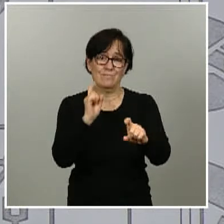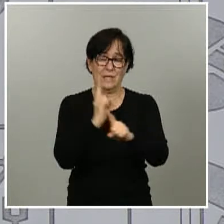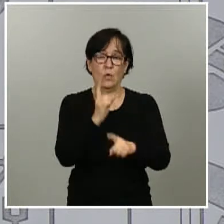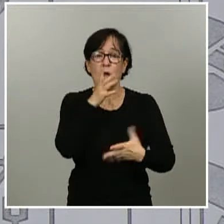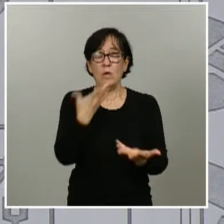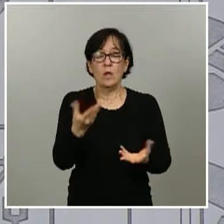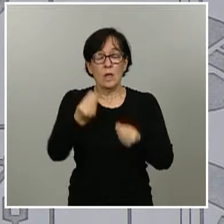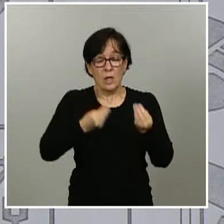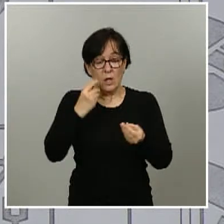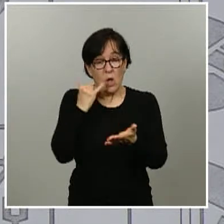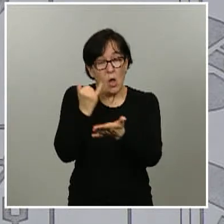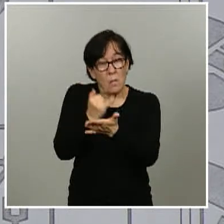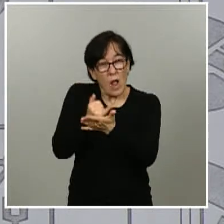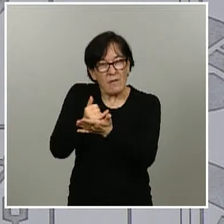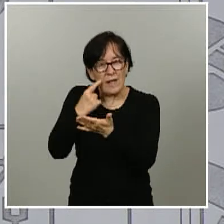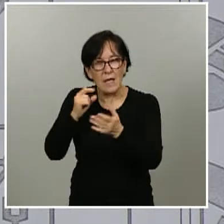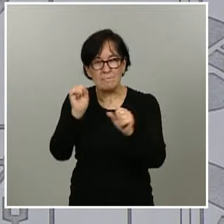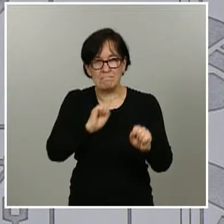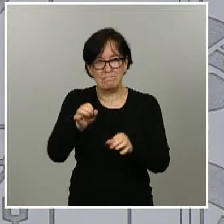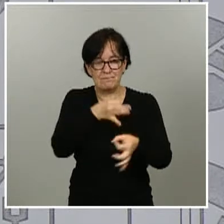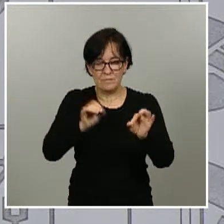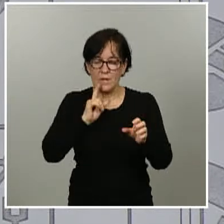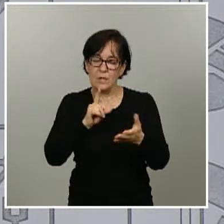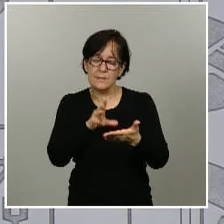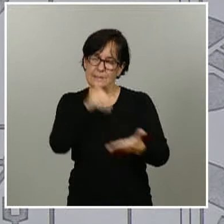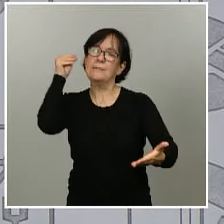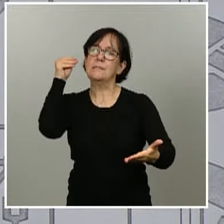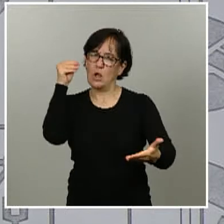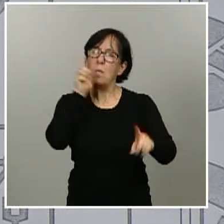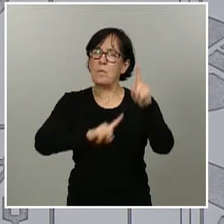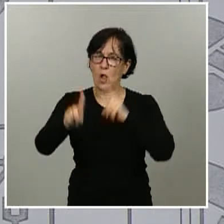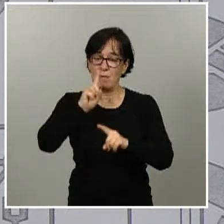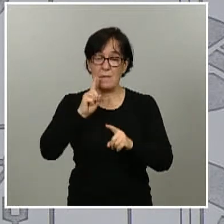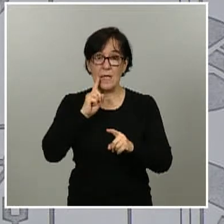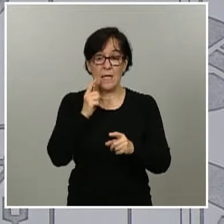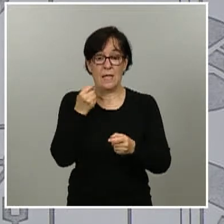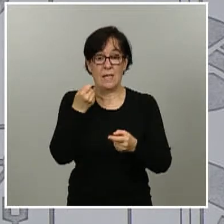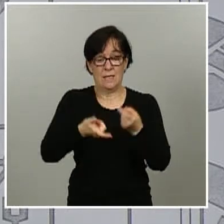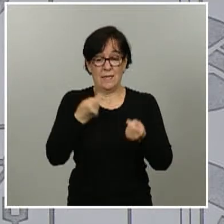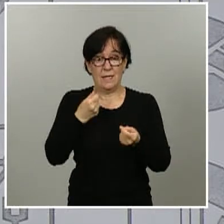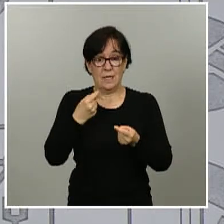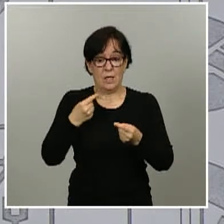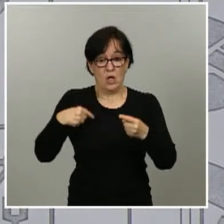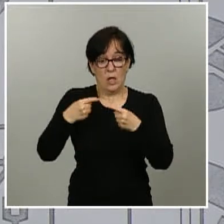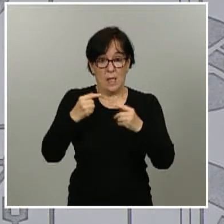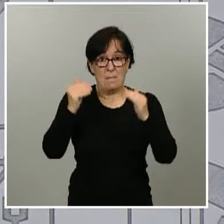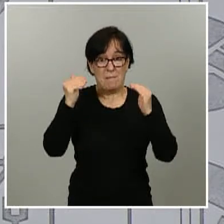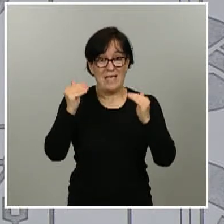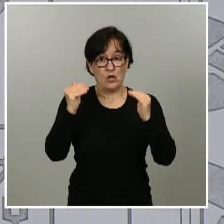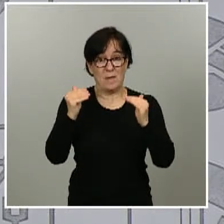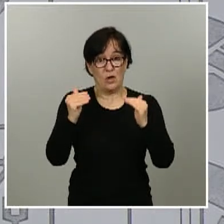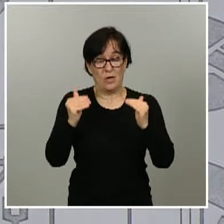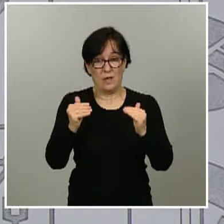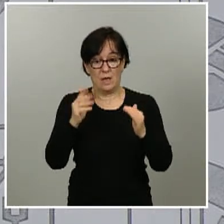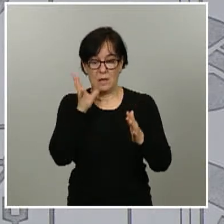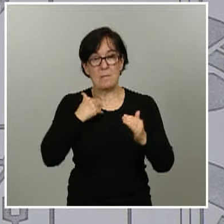pruebas de anticuerpos generan problemas en su interpretación y que a medida que la incidencia es menor, es decir, que hay